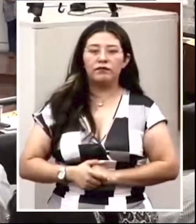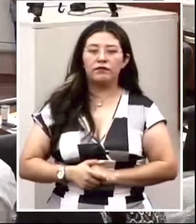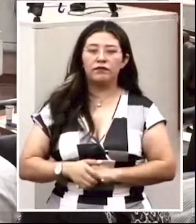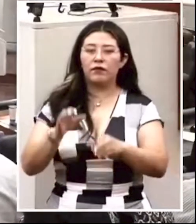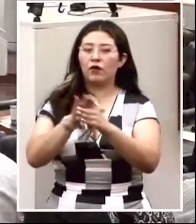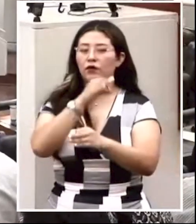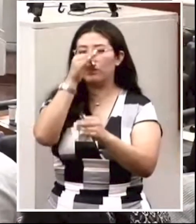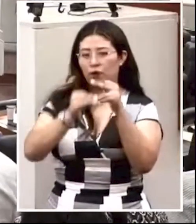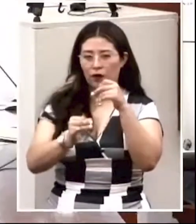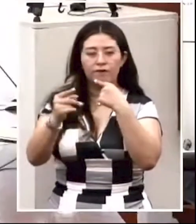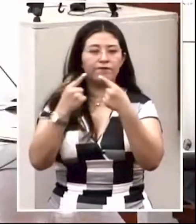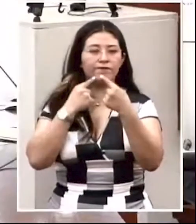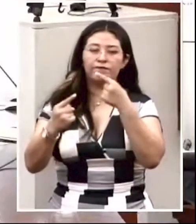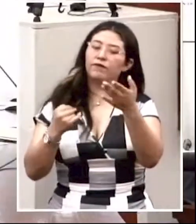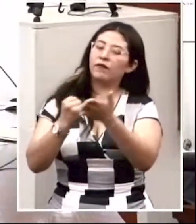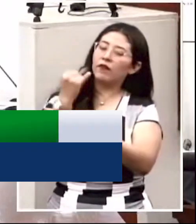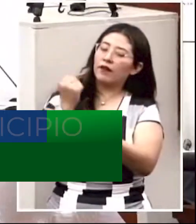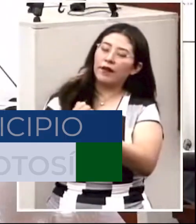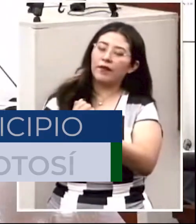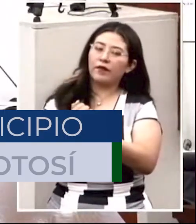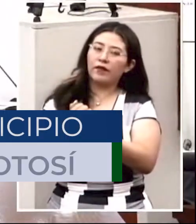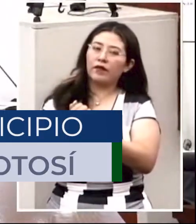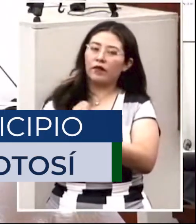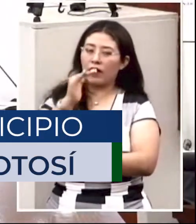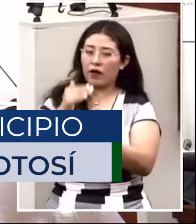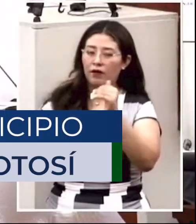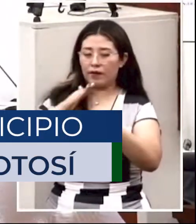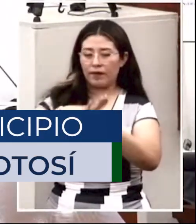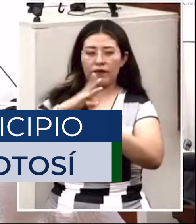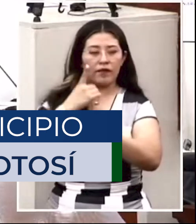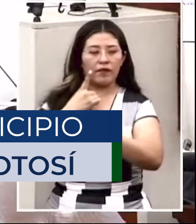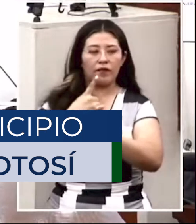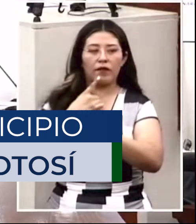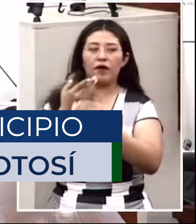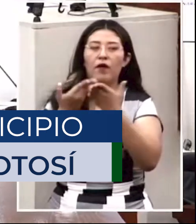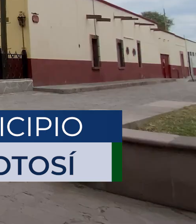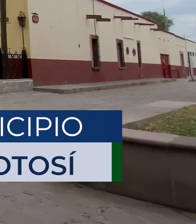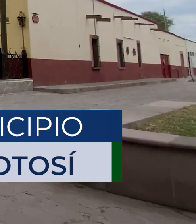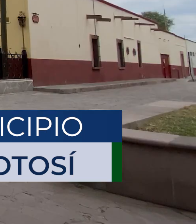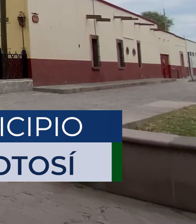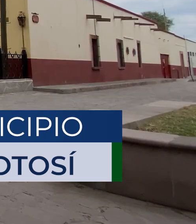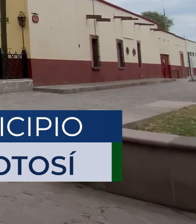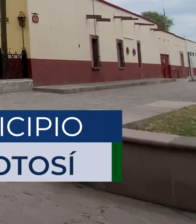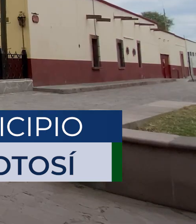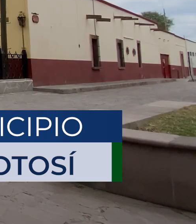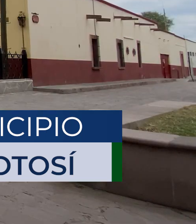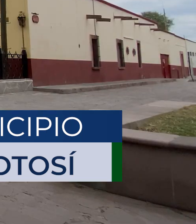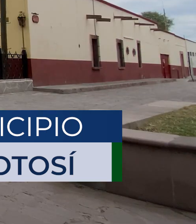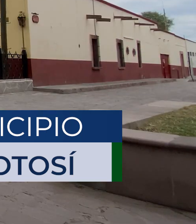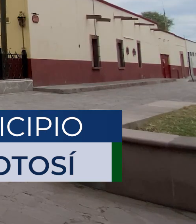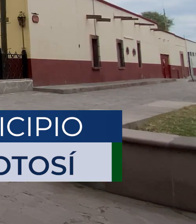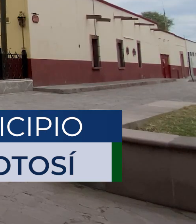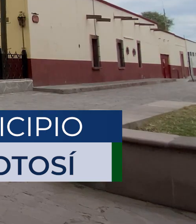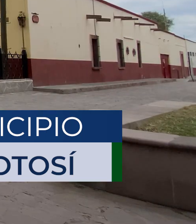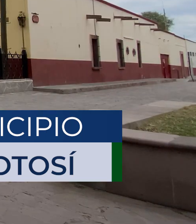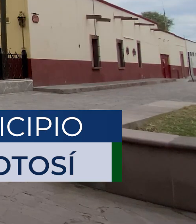el congreso del estado aprobó la creación de Villa de pozos como municipio número 59 de San Luis Potosí en un día histórico donde